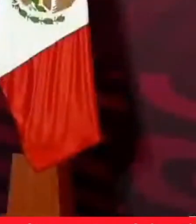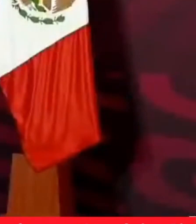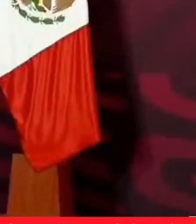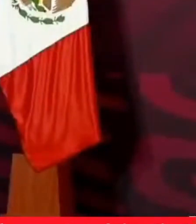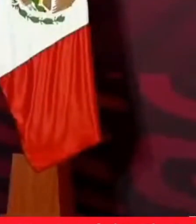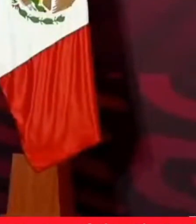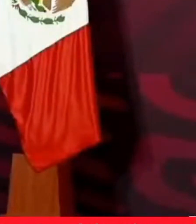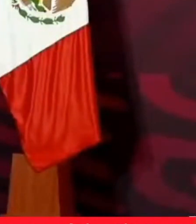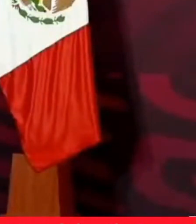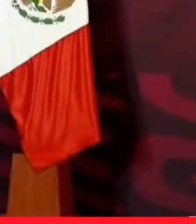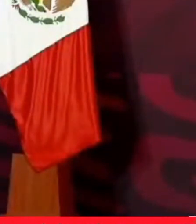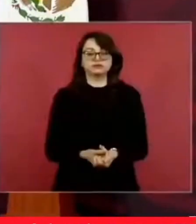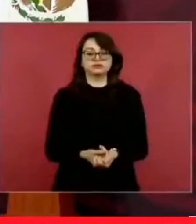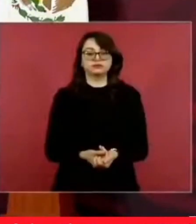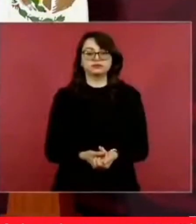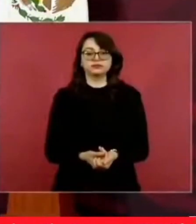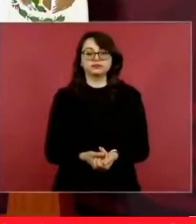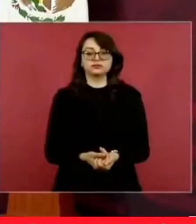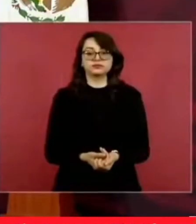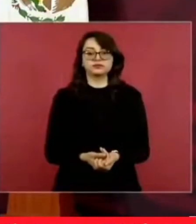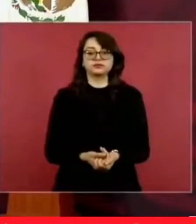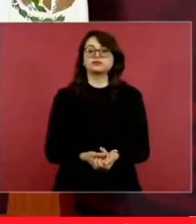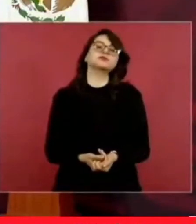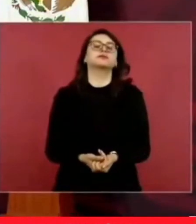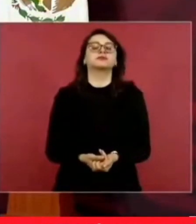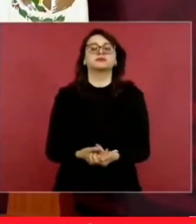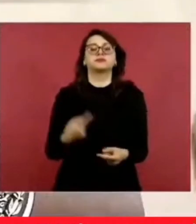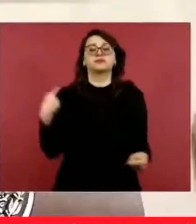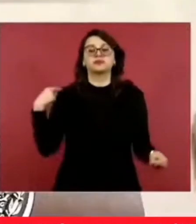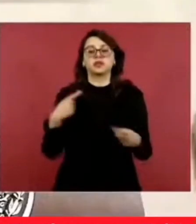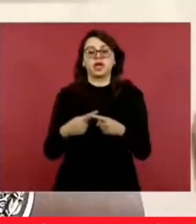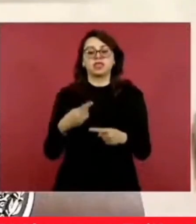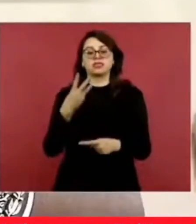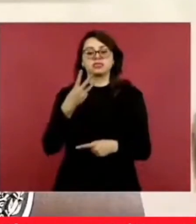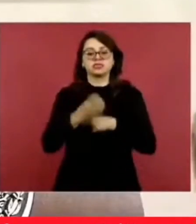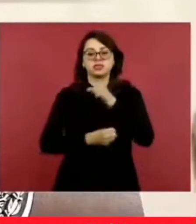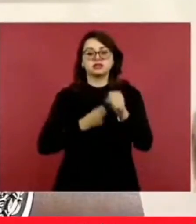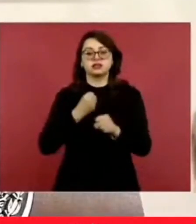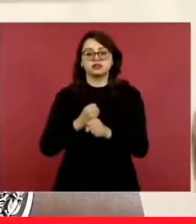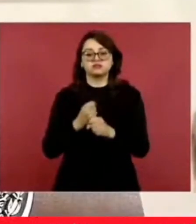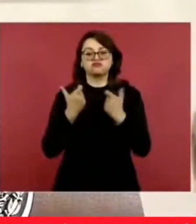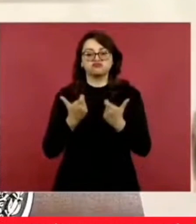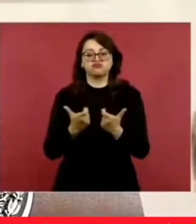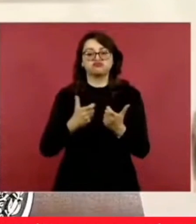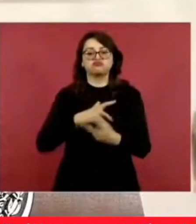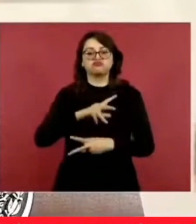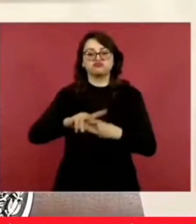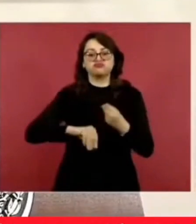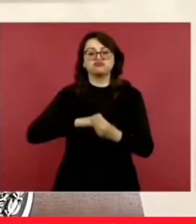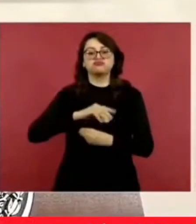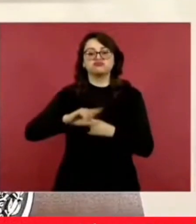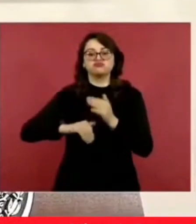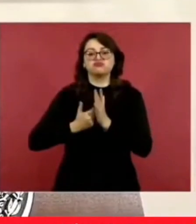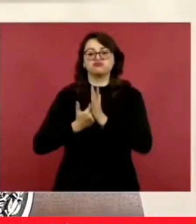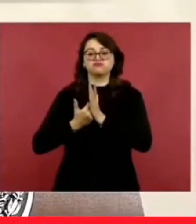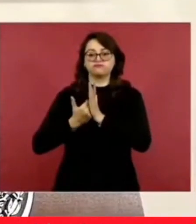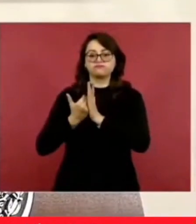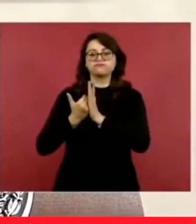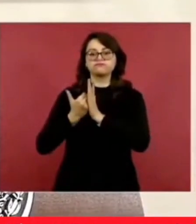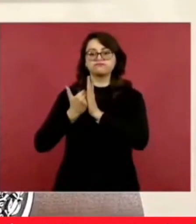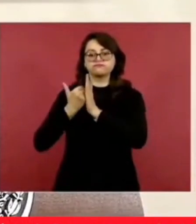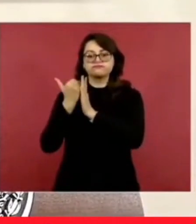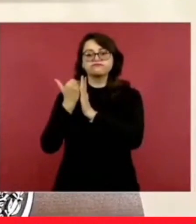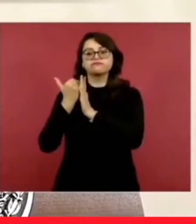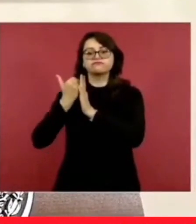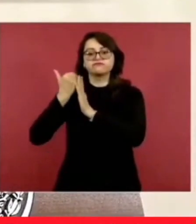Llevamos 3 años creciendo más que en Estados Unidos.